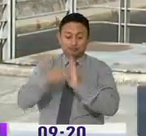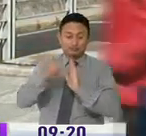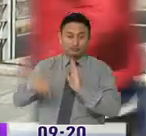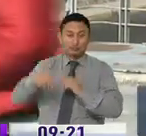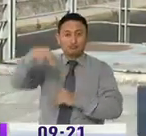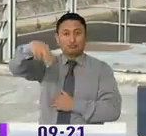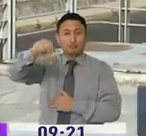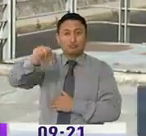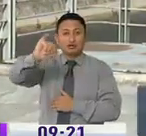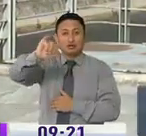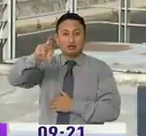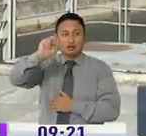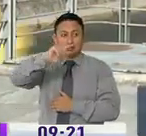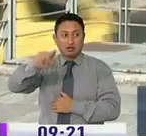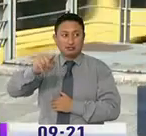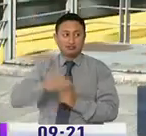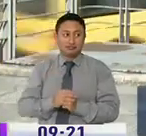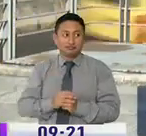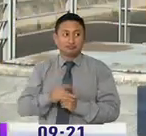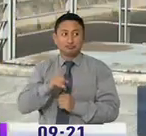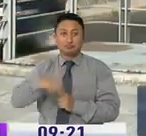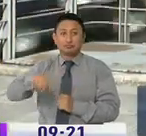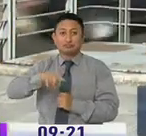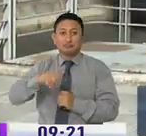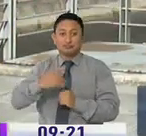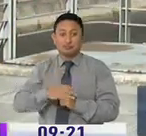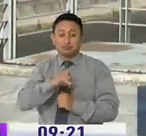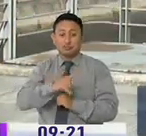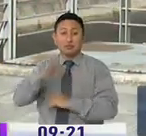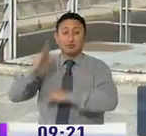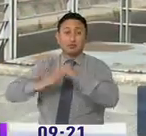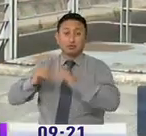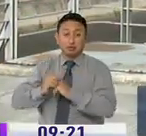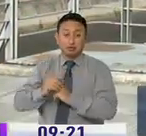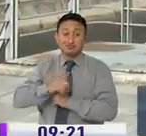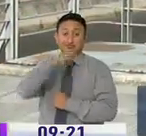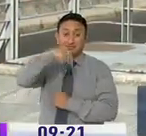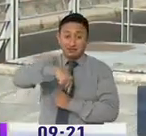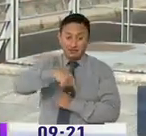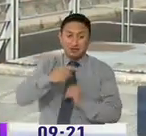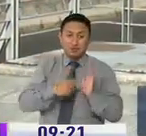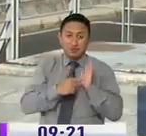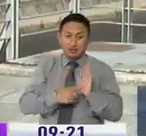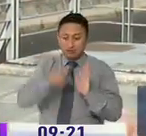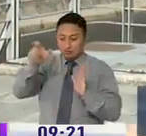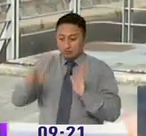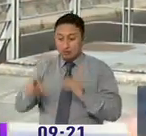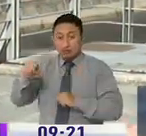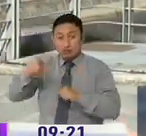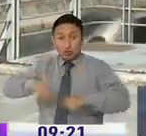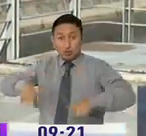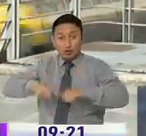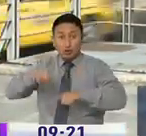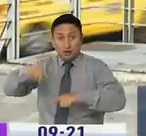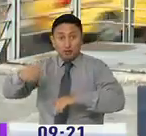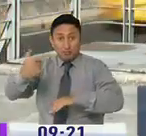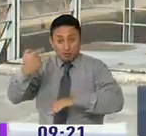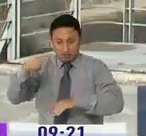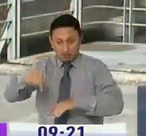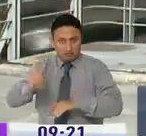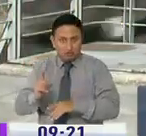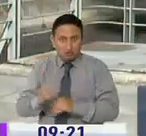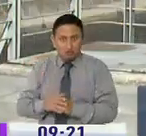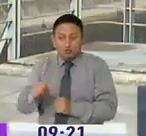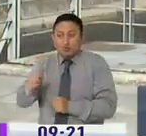mayor Nájera, pues, es la inocencia, y nosotros vamos a demostrar que él no estaba en el lugar al momento mismo del disparo